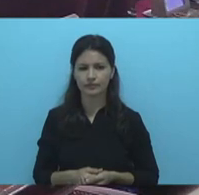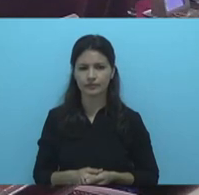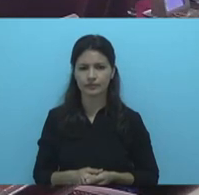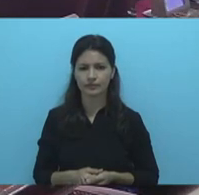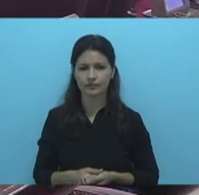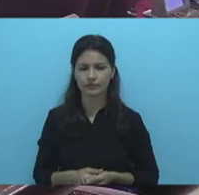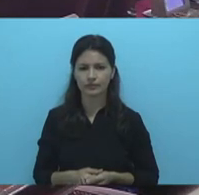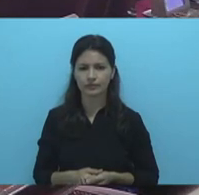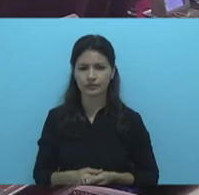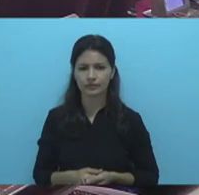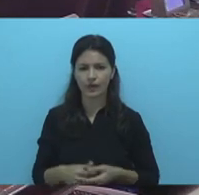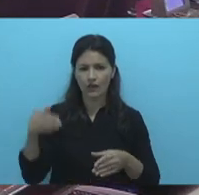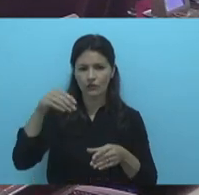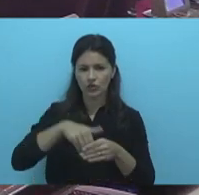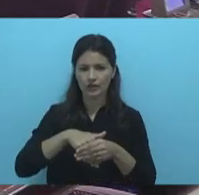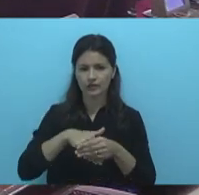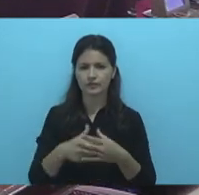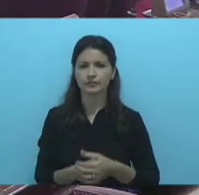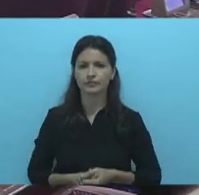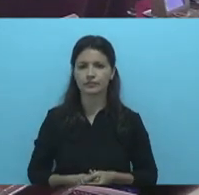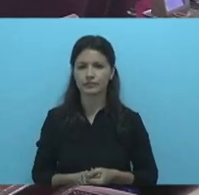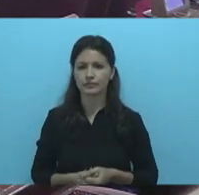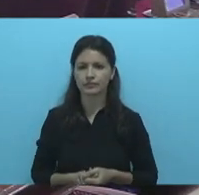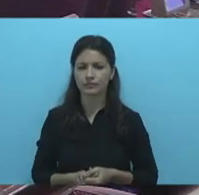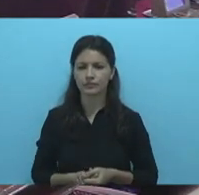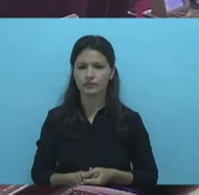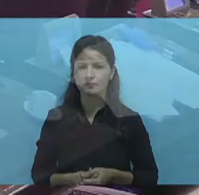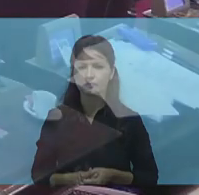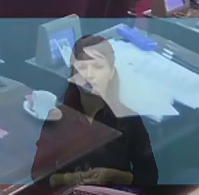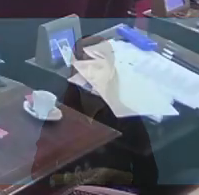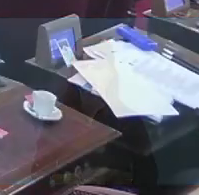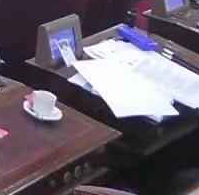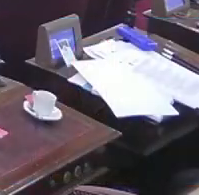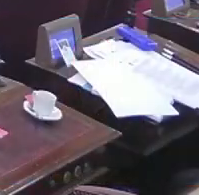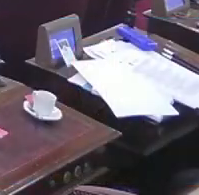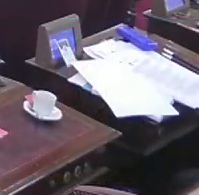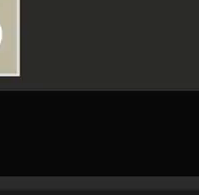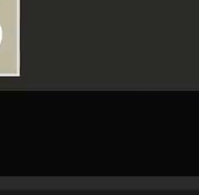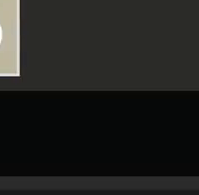proyecto de ley en general. Les pido que expresen su voto a través del sistema electrónico.